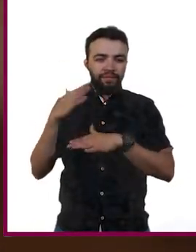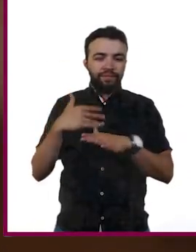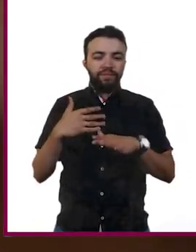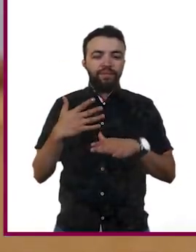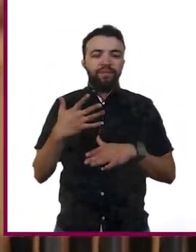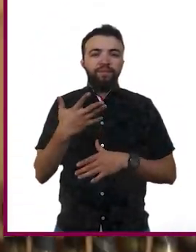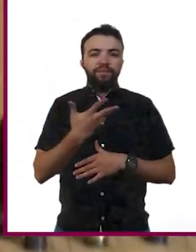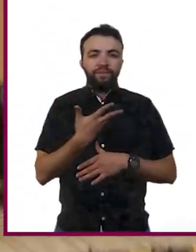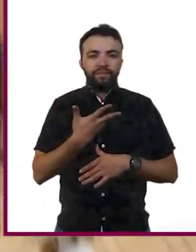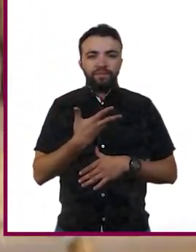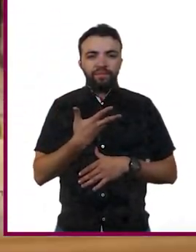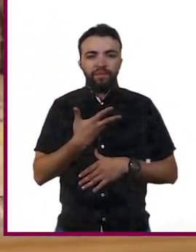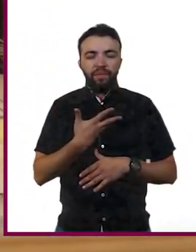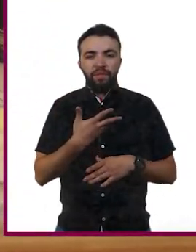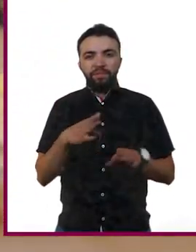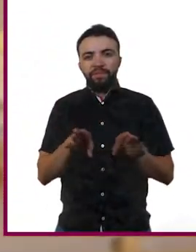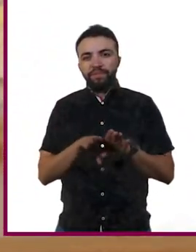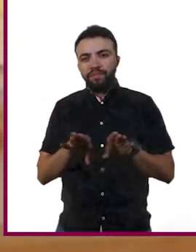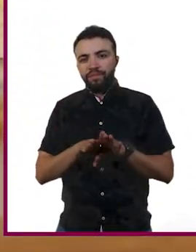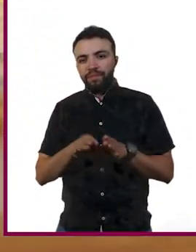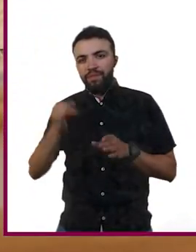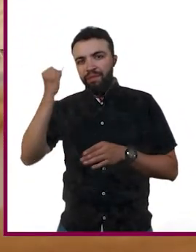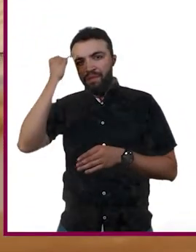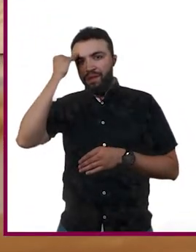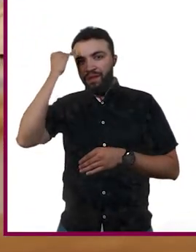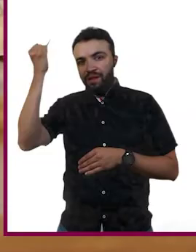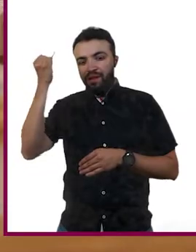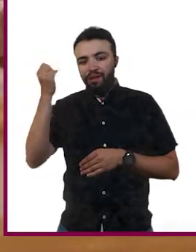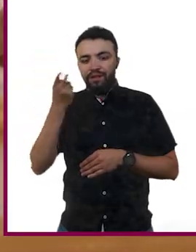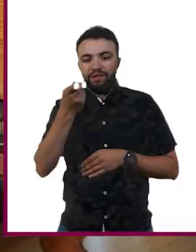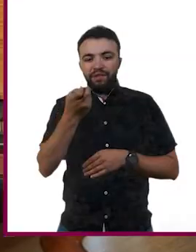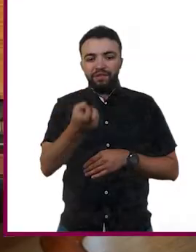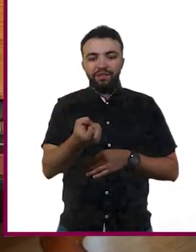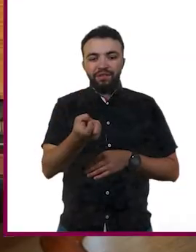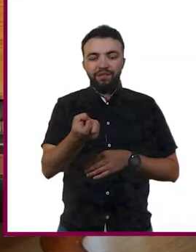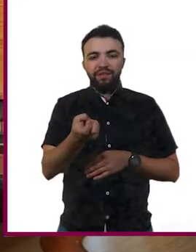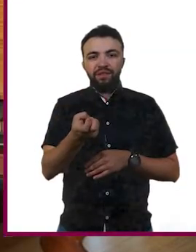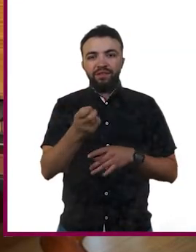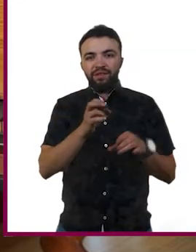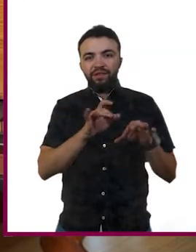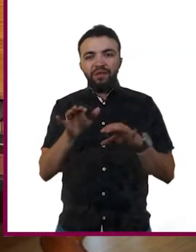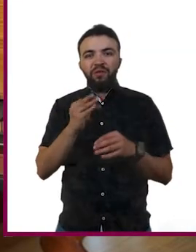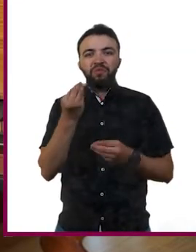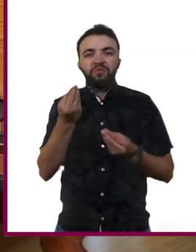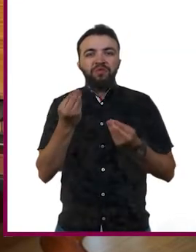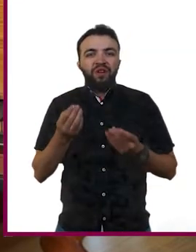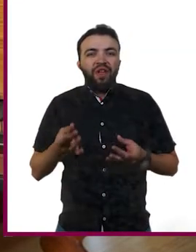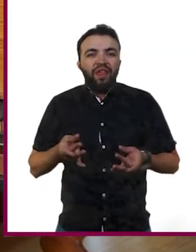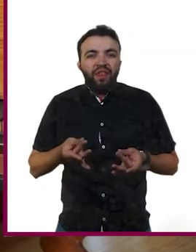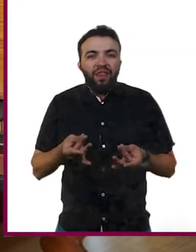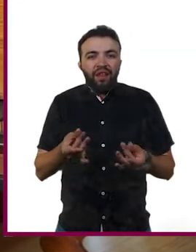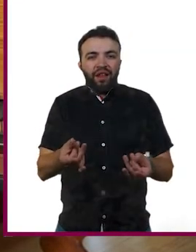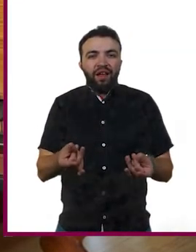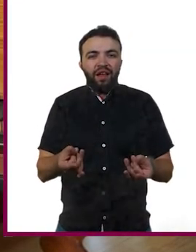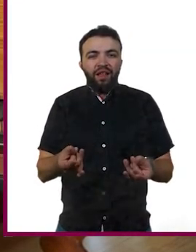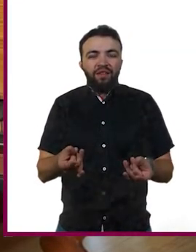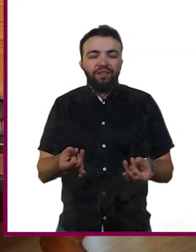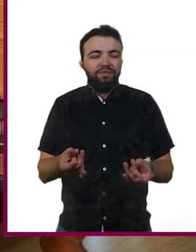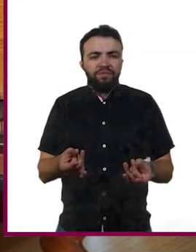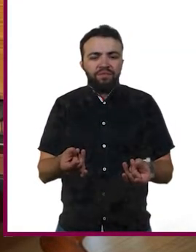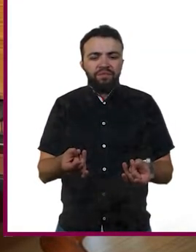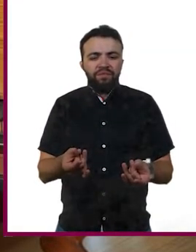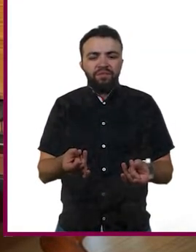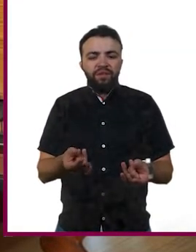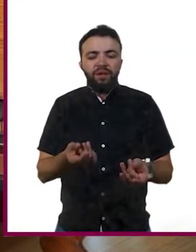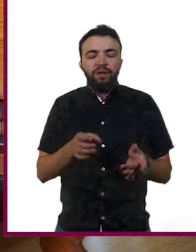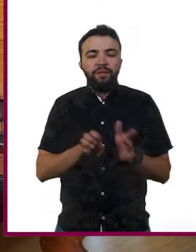si no prejuicio, esta idea de que son instrumentos muy delicados, Y también se creía que, si se fijan,